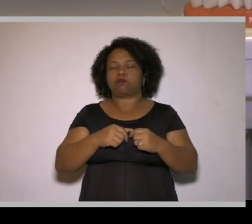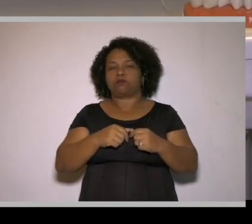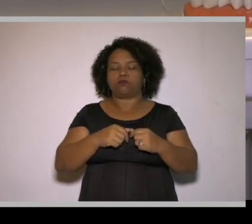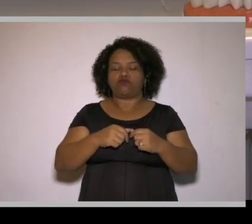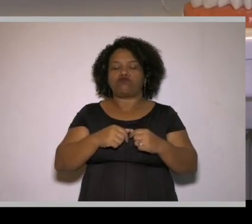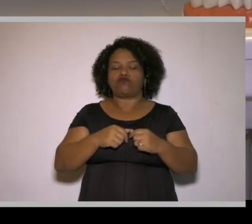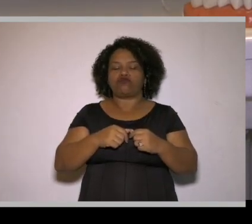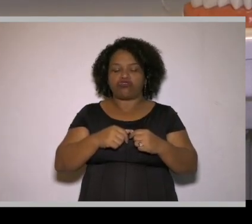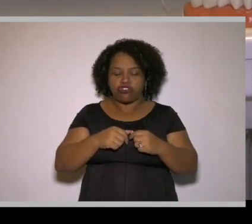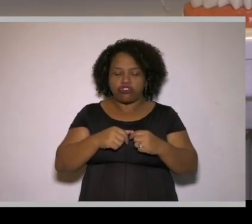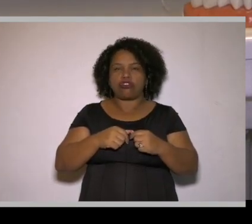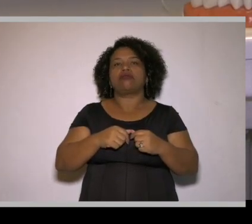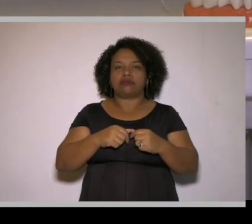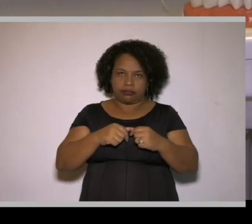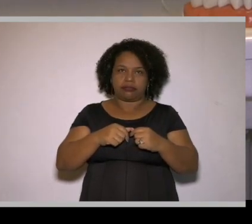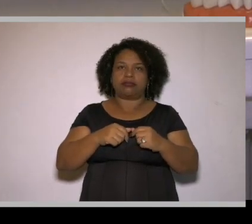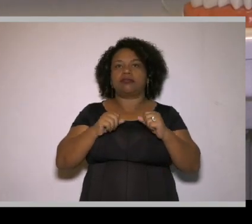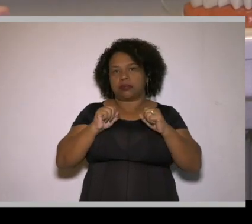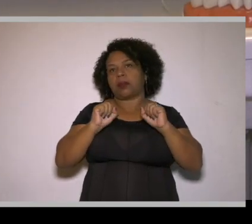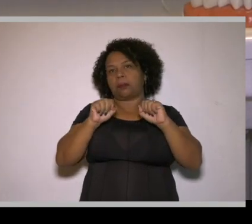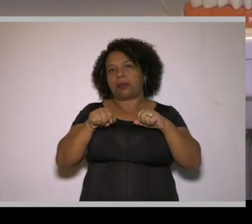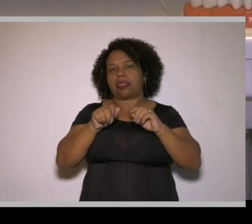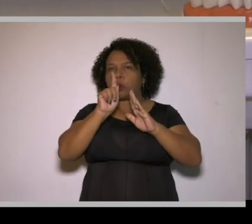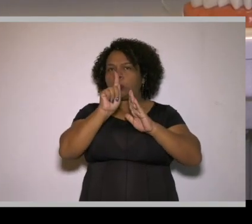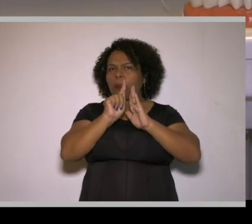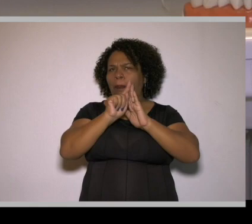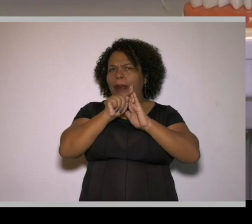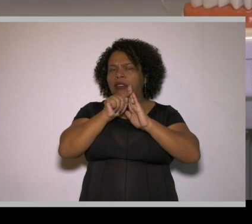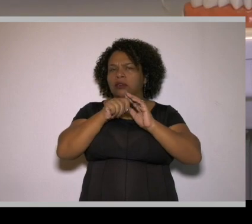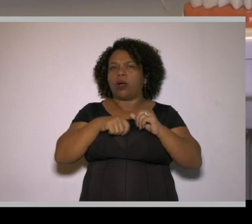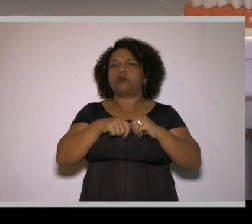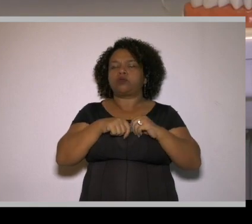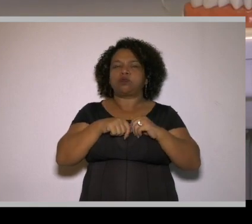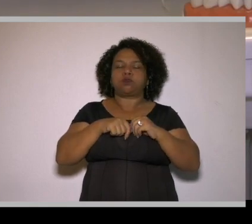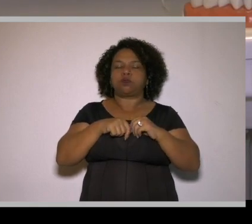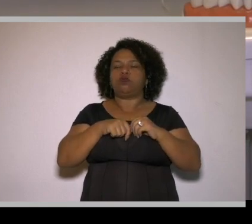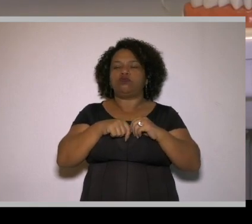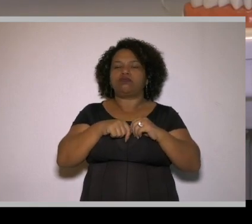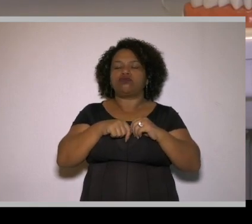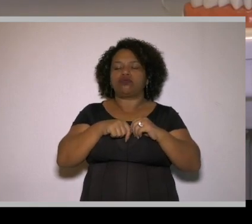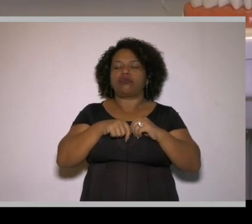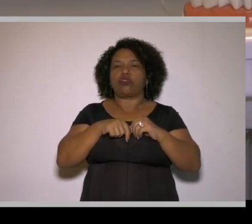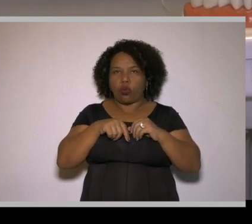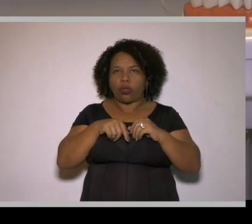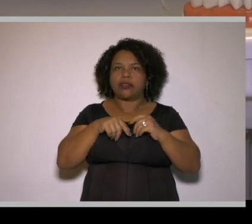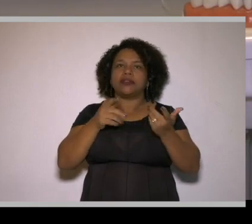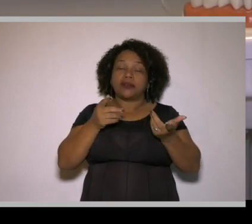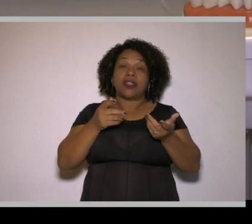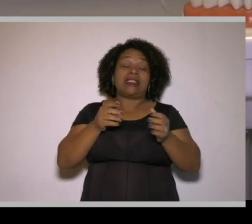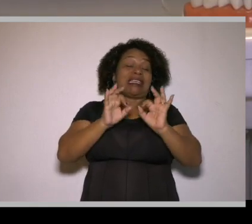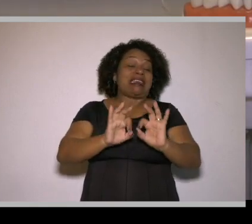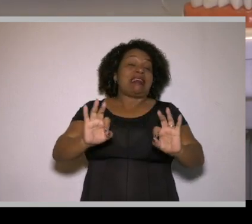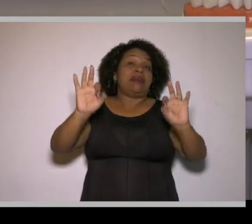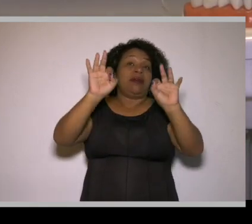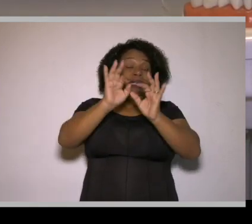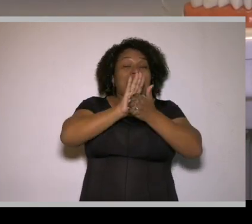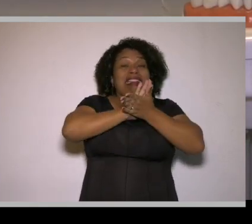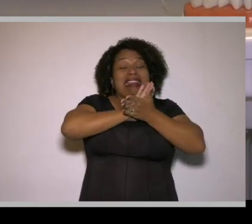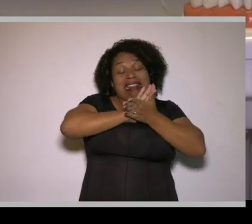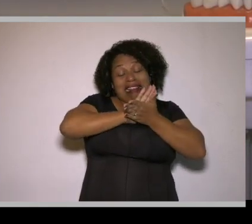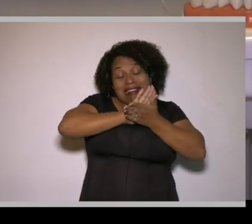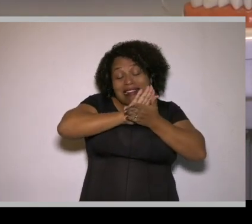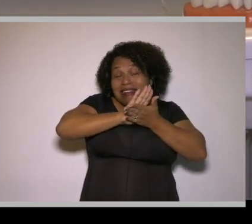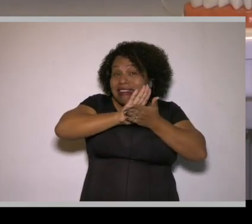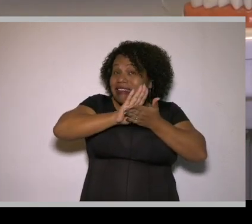esto cicatriza bien, tiene buen pronóstico, la fractura de mandíbula, el paciente casi siempre queda bien simétrico,